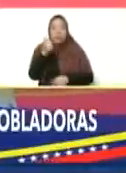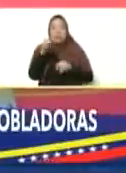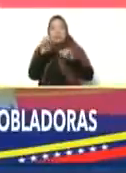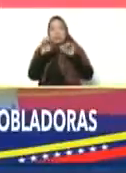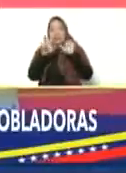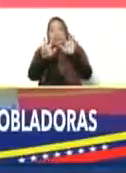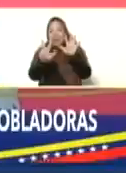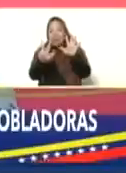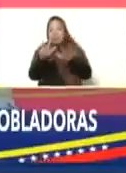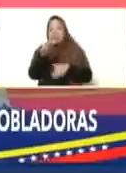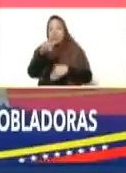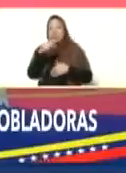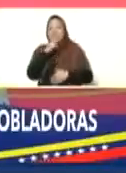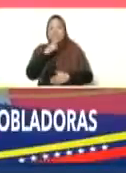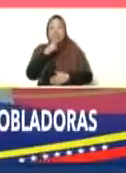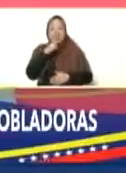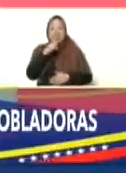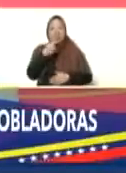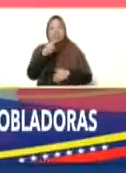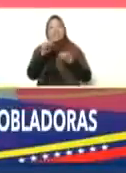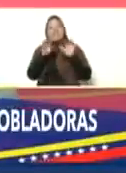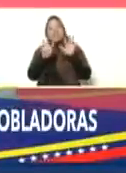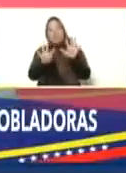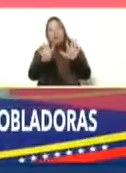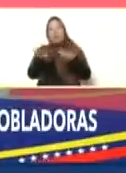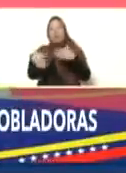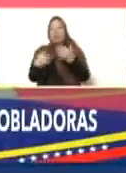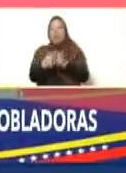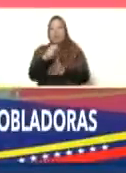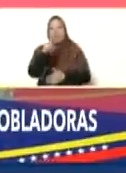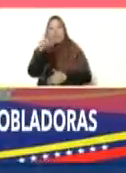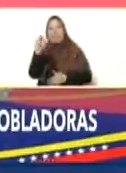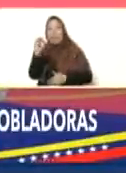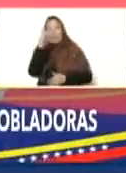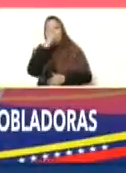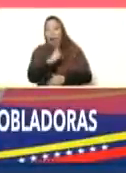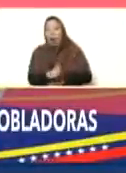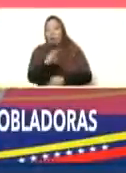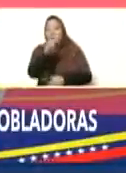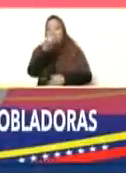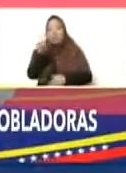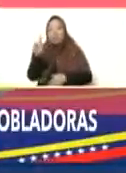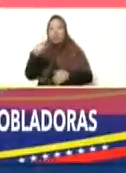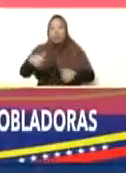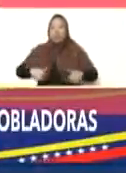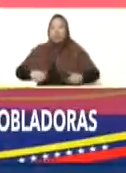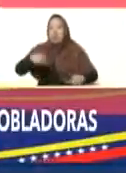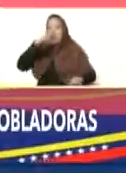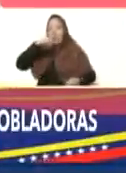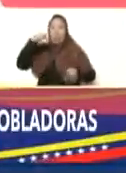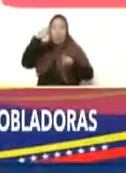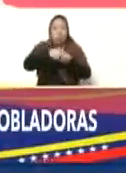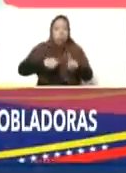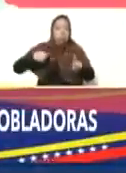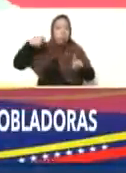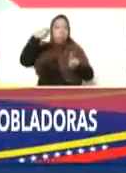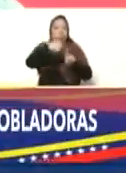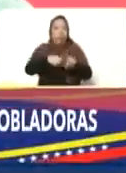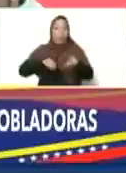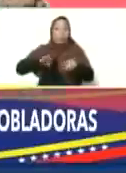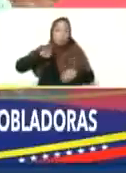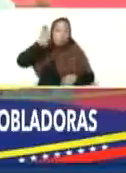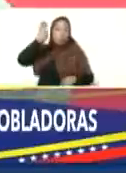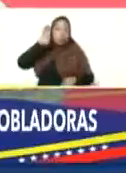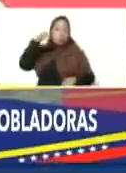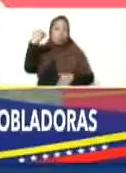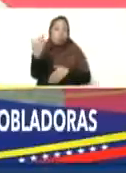20 21 el 22 sigue siendo un año de batalla pero vamos despejando